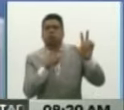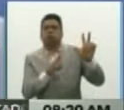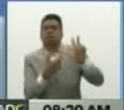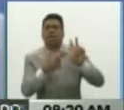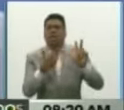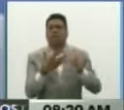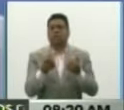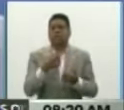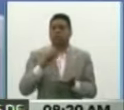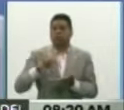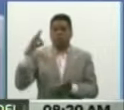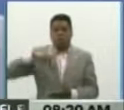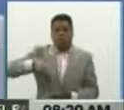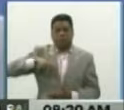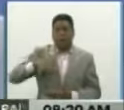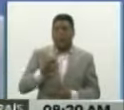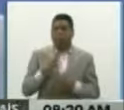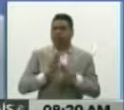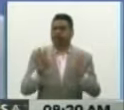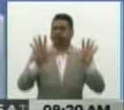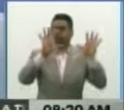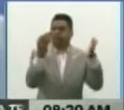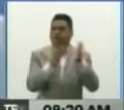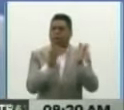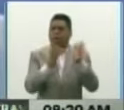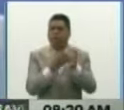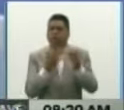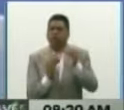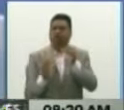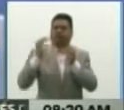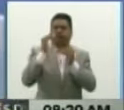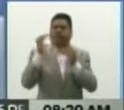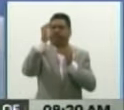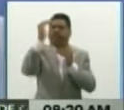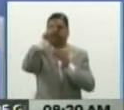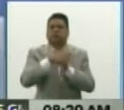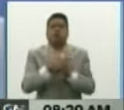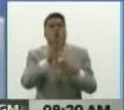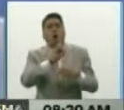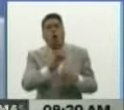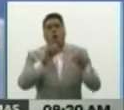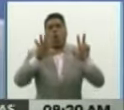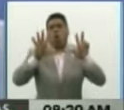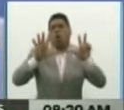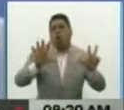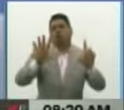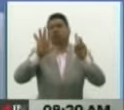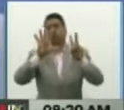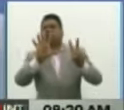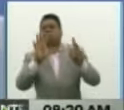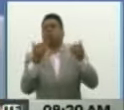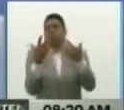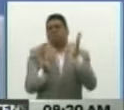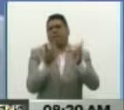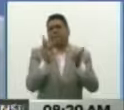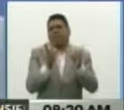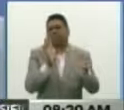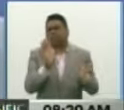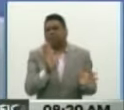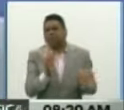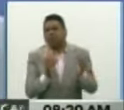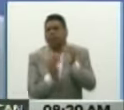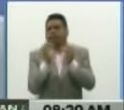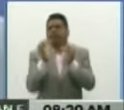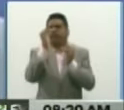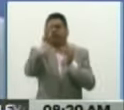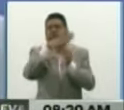tienen unos salarios que están 10 veces por encima del salario mínimo, o 8 o 7, dependiendo, digamos, de su condición. Entonces da risa verlos, digamos, de